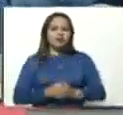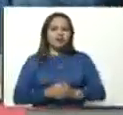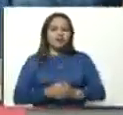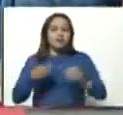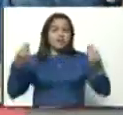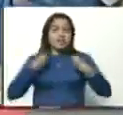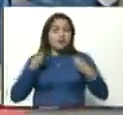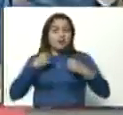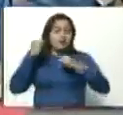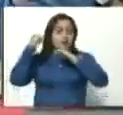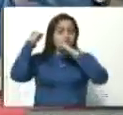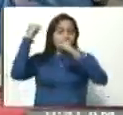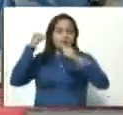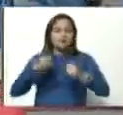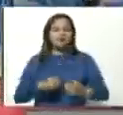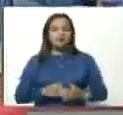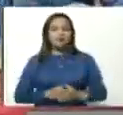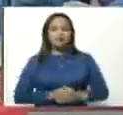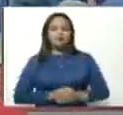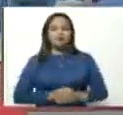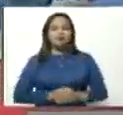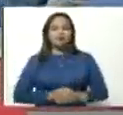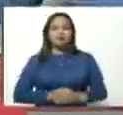y venceremos.